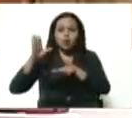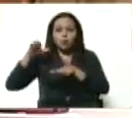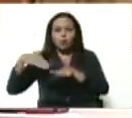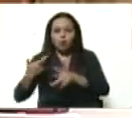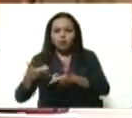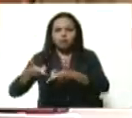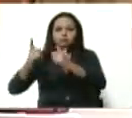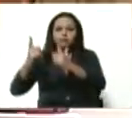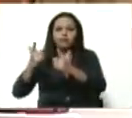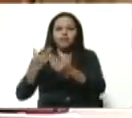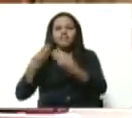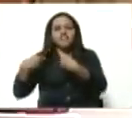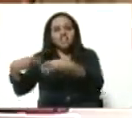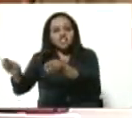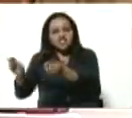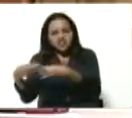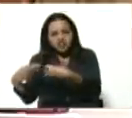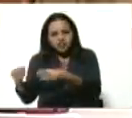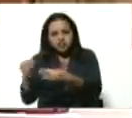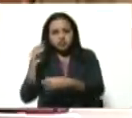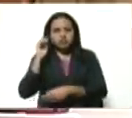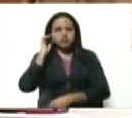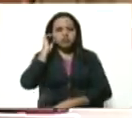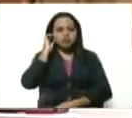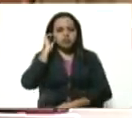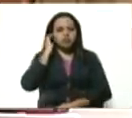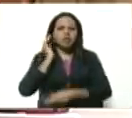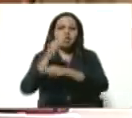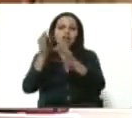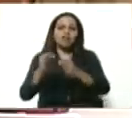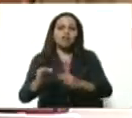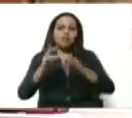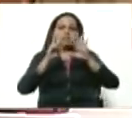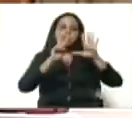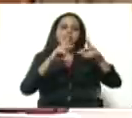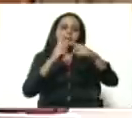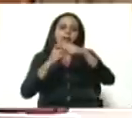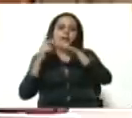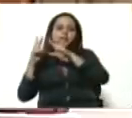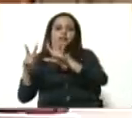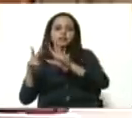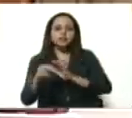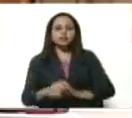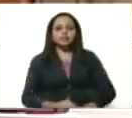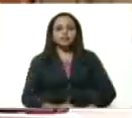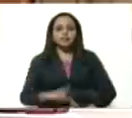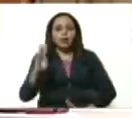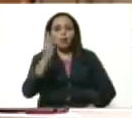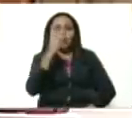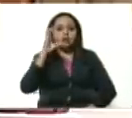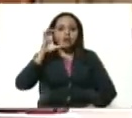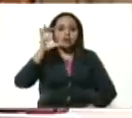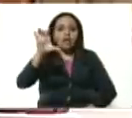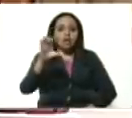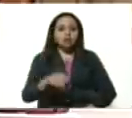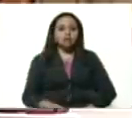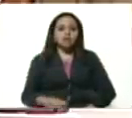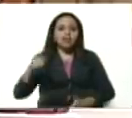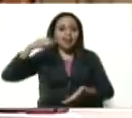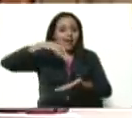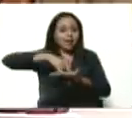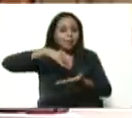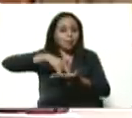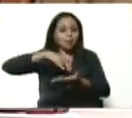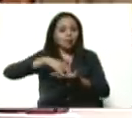mantenerse en flexibilización en la fórmula del 77 el cuarto estado del estado carabobo